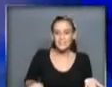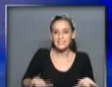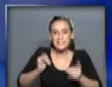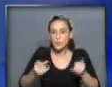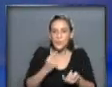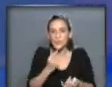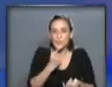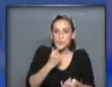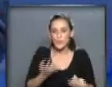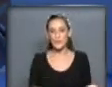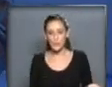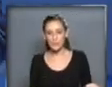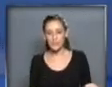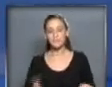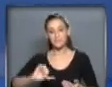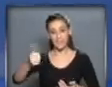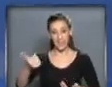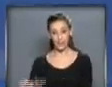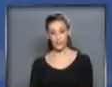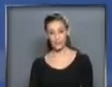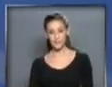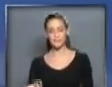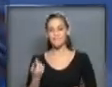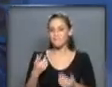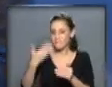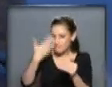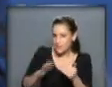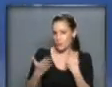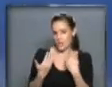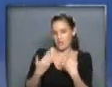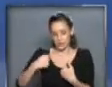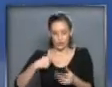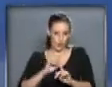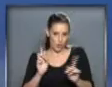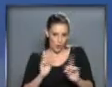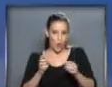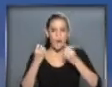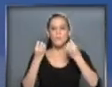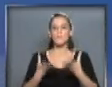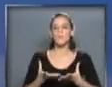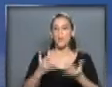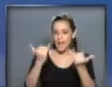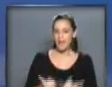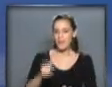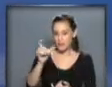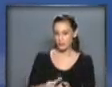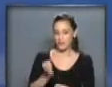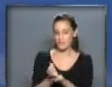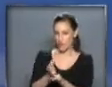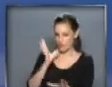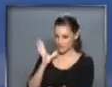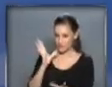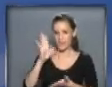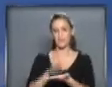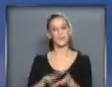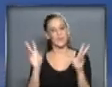último momento. Ganó, pero yo no voy a hablar de eso, porque para eso hay personas especializadas